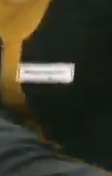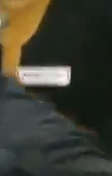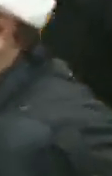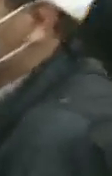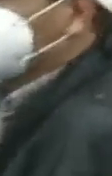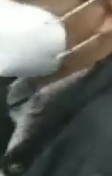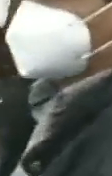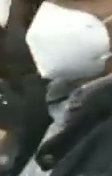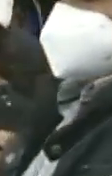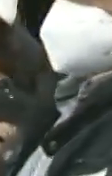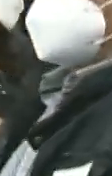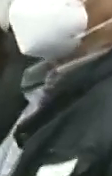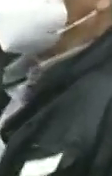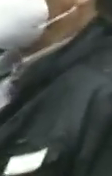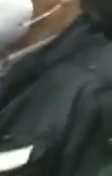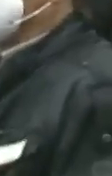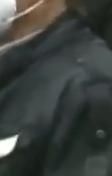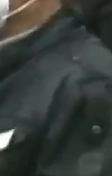especiales, invitadas.